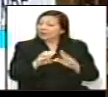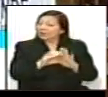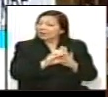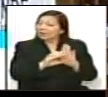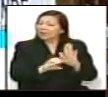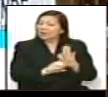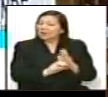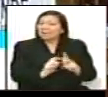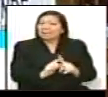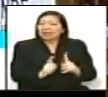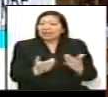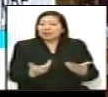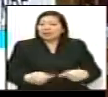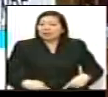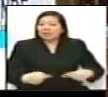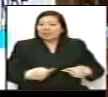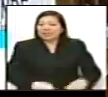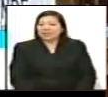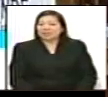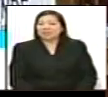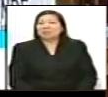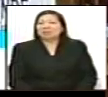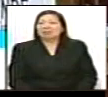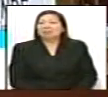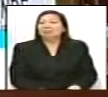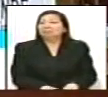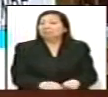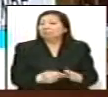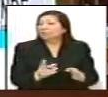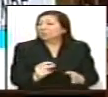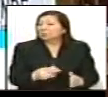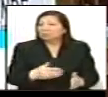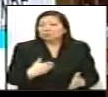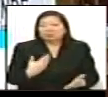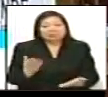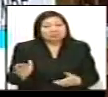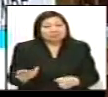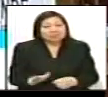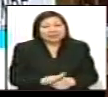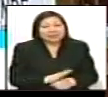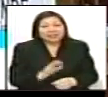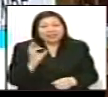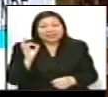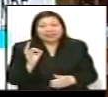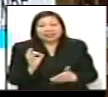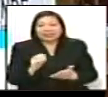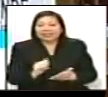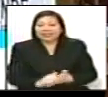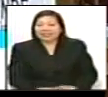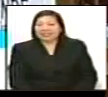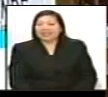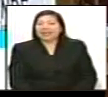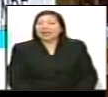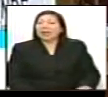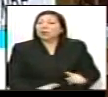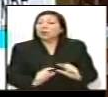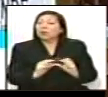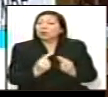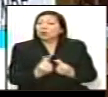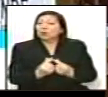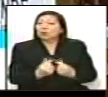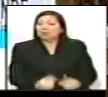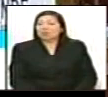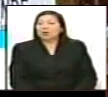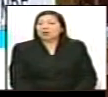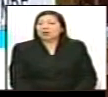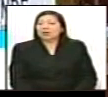Constitucional, pero es un debate que está abierto y que no puede agotarse, como creo es la intención de algunos sectores en el